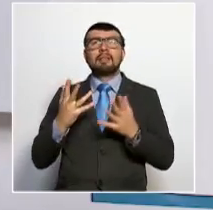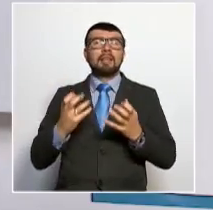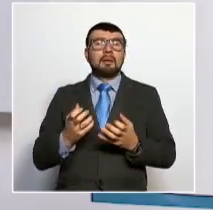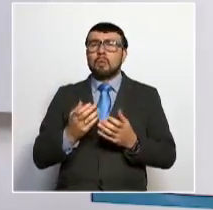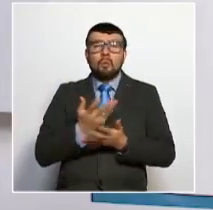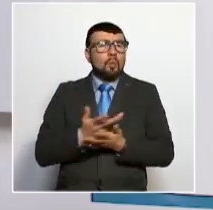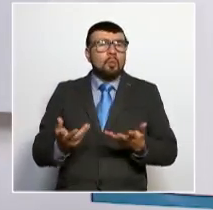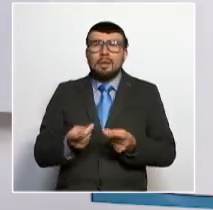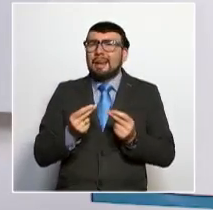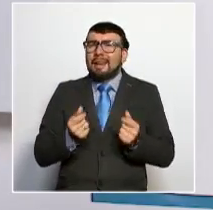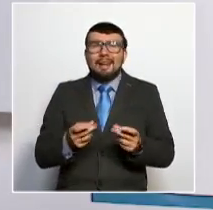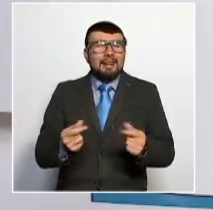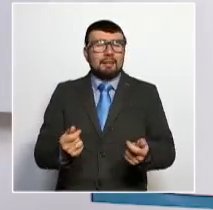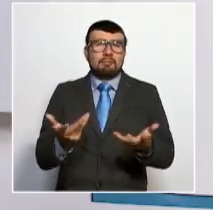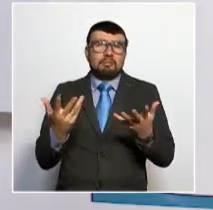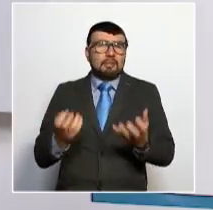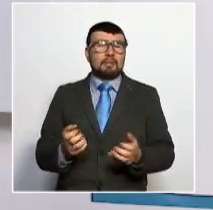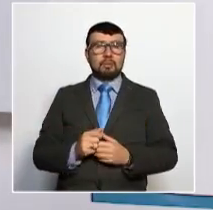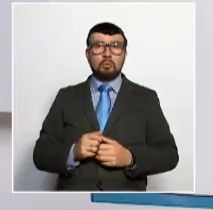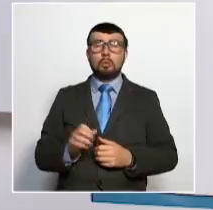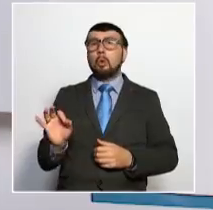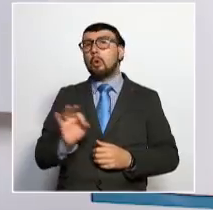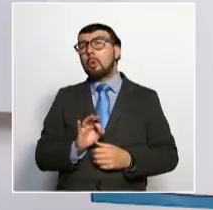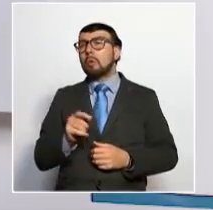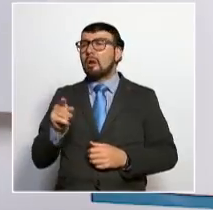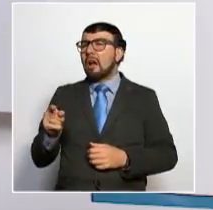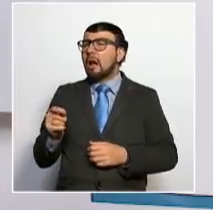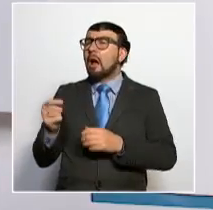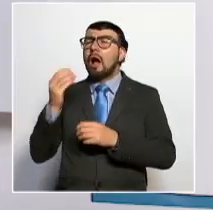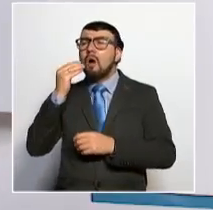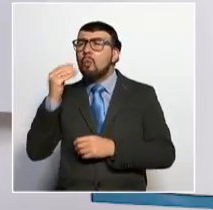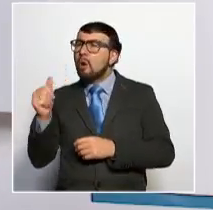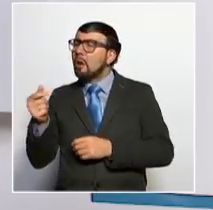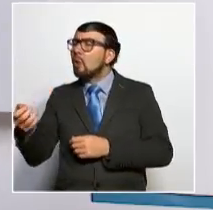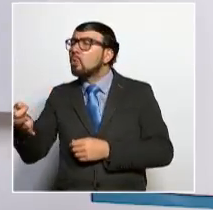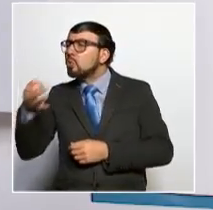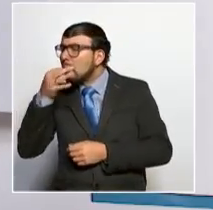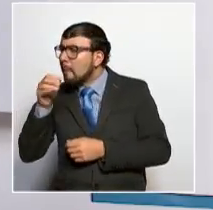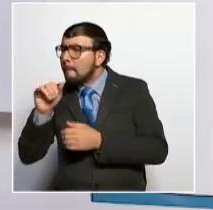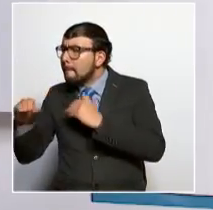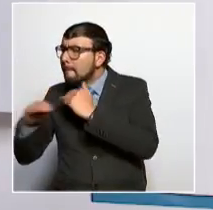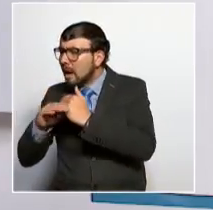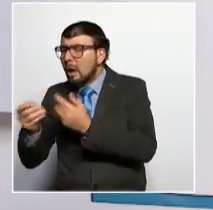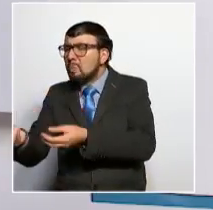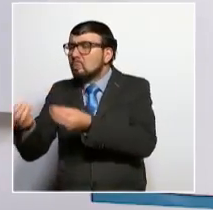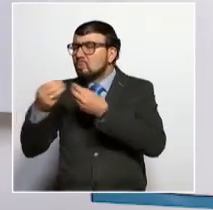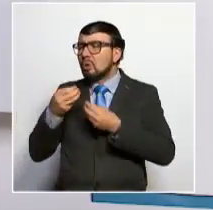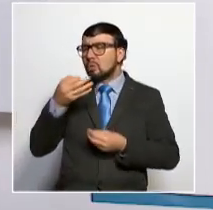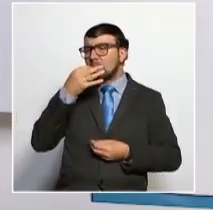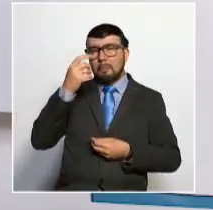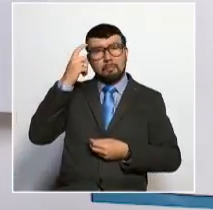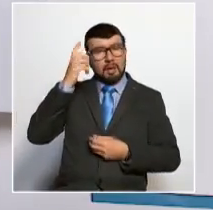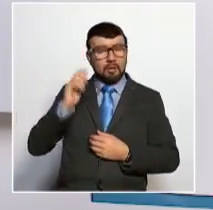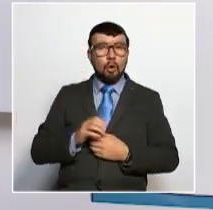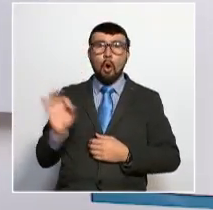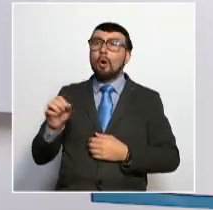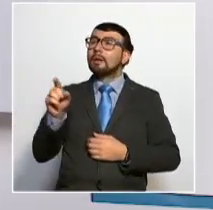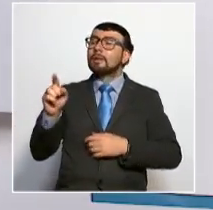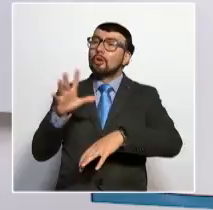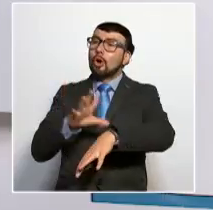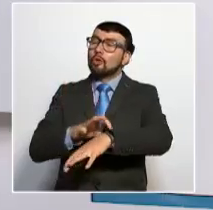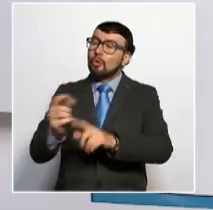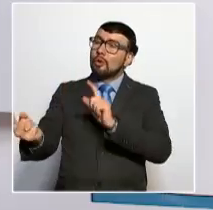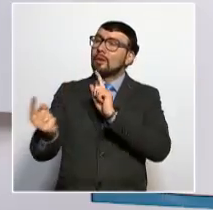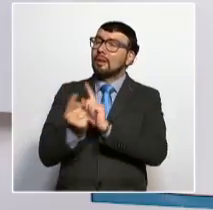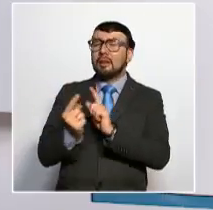amigo, o a veces nos encontramos con el médico o buen amigo, y entonces en un andén, en una fiesta, en el carro, le